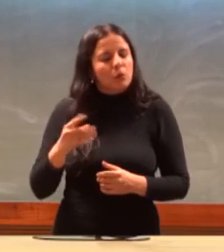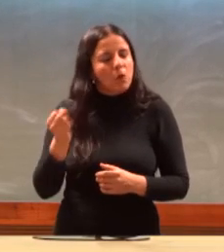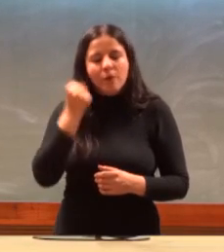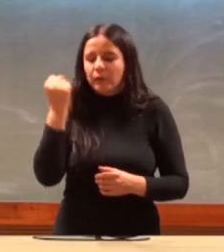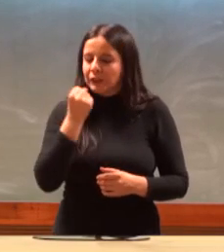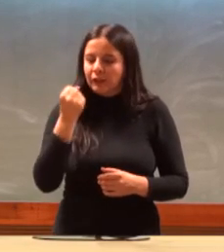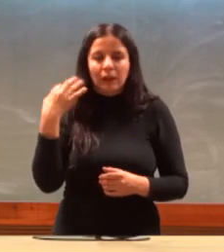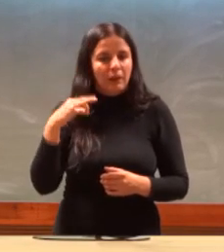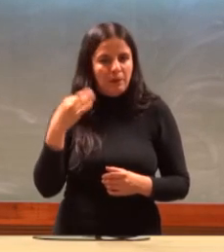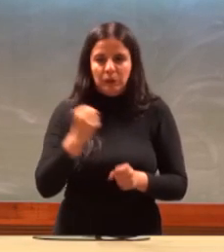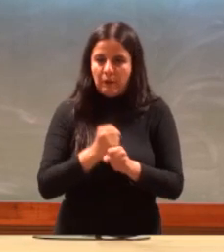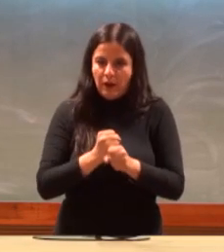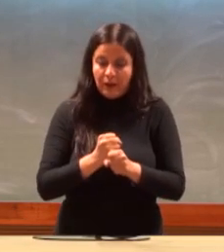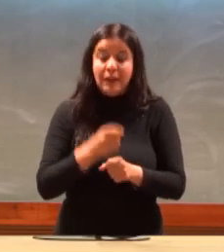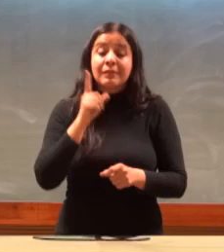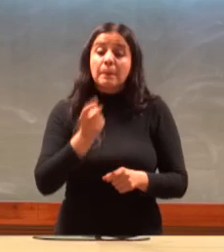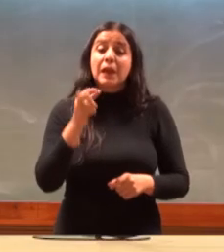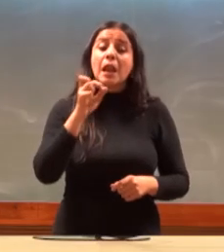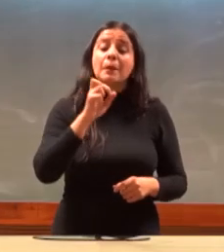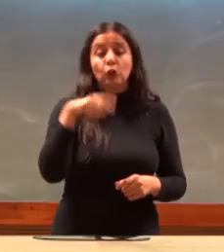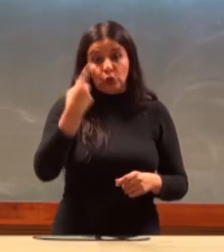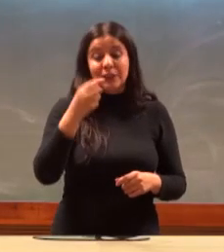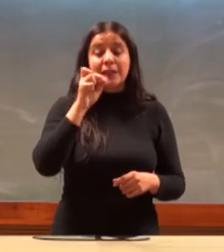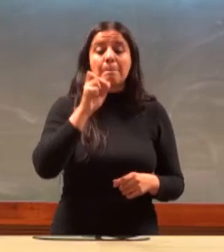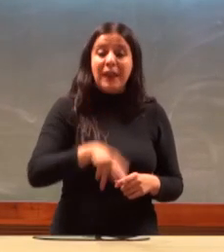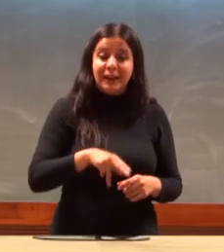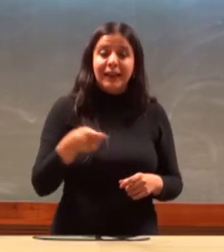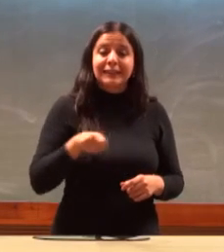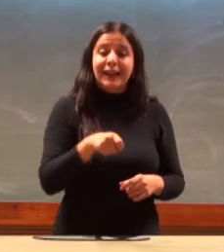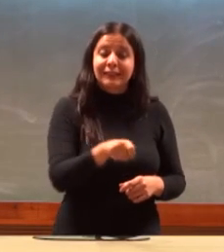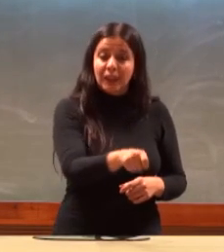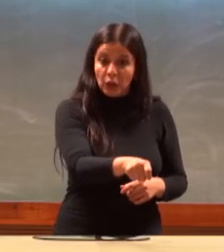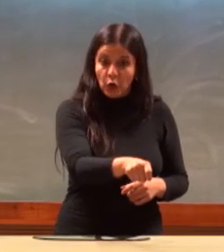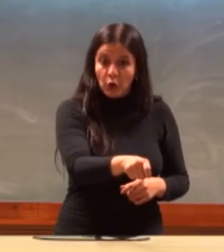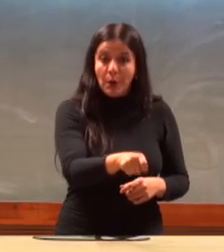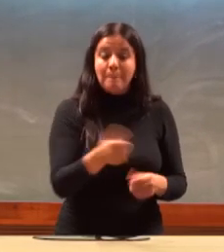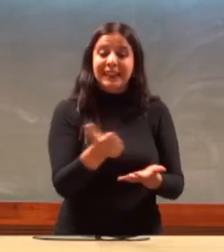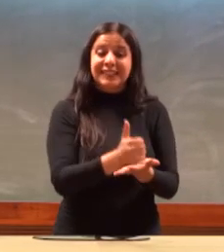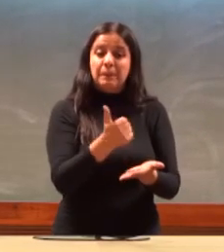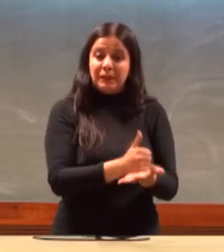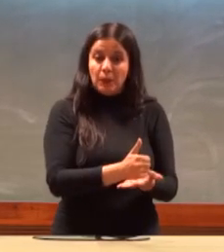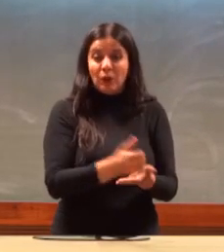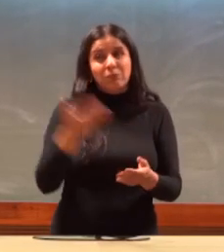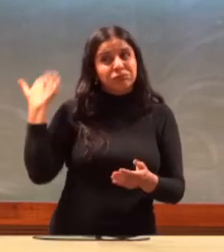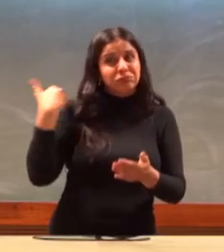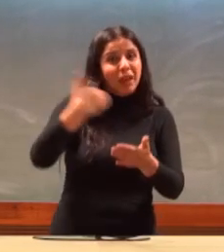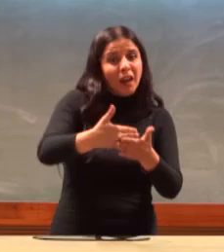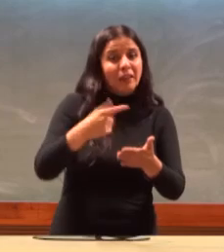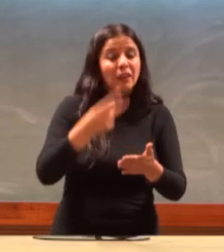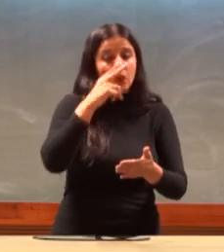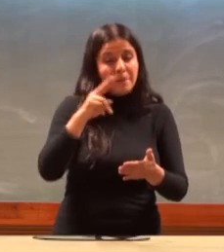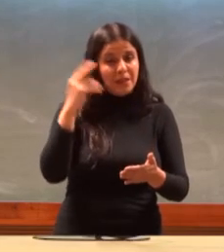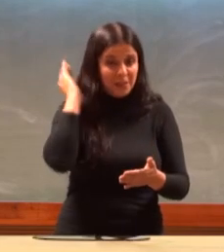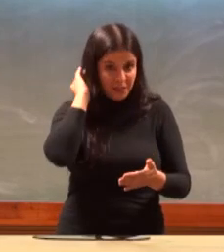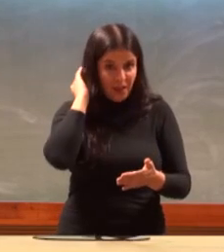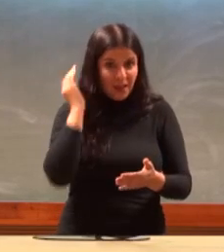otro lado el plan estratégico participativo que se va a implementar para el año 2016 2026 que es una cosa muy importante en la cual están trabajando